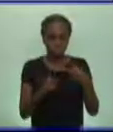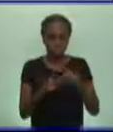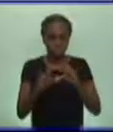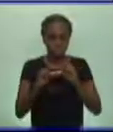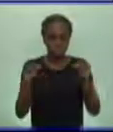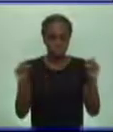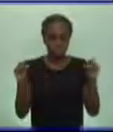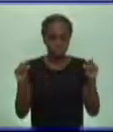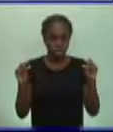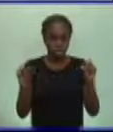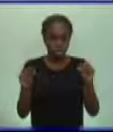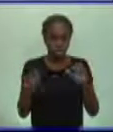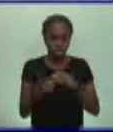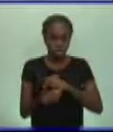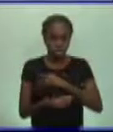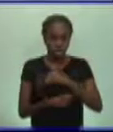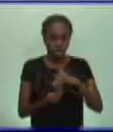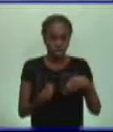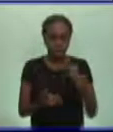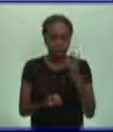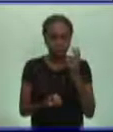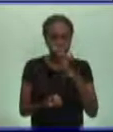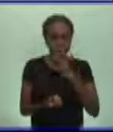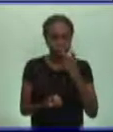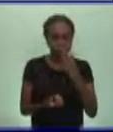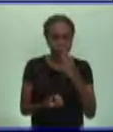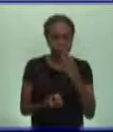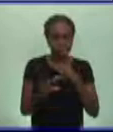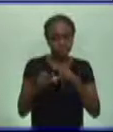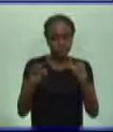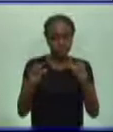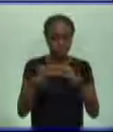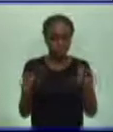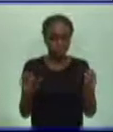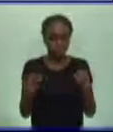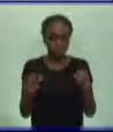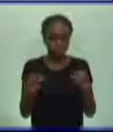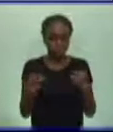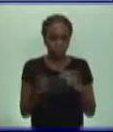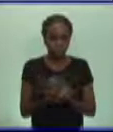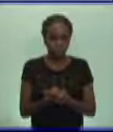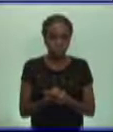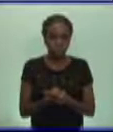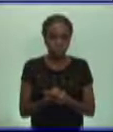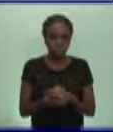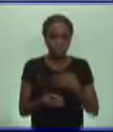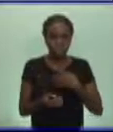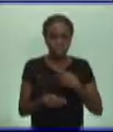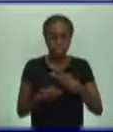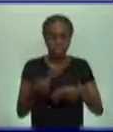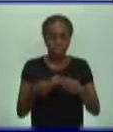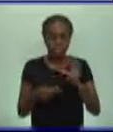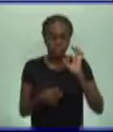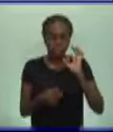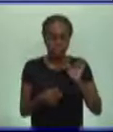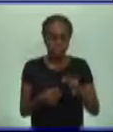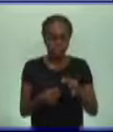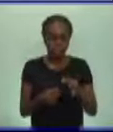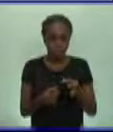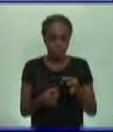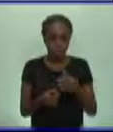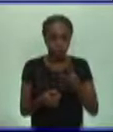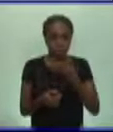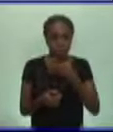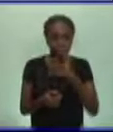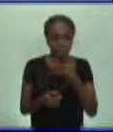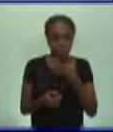exclamativa, pues me cambia la entonación de la oración. Algo así, mis niños, tienen que realizar ustedes después